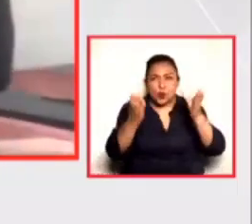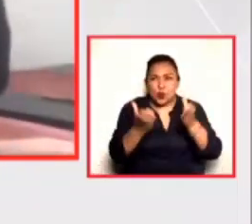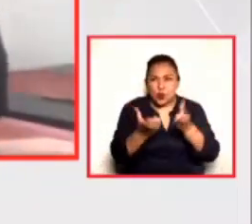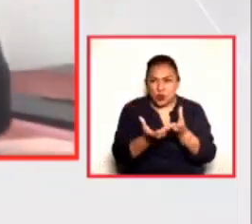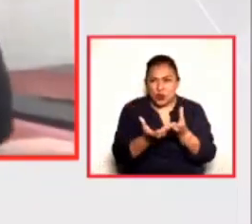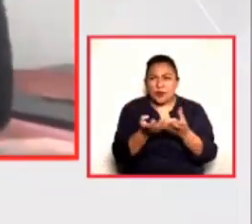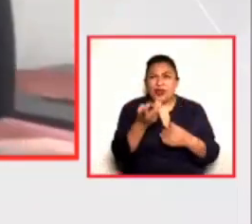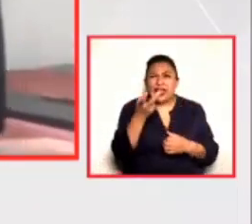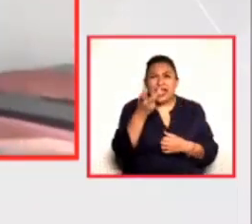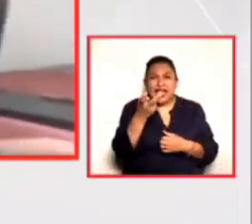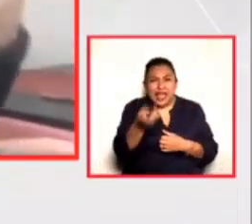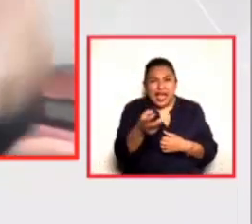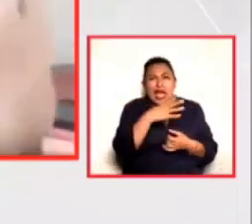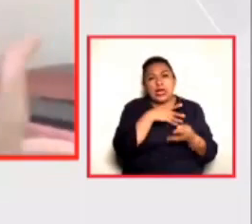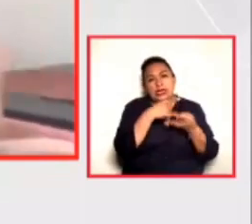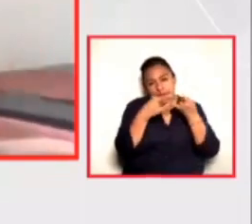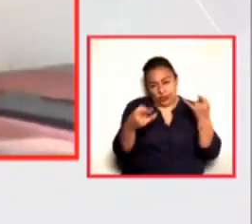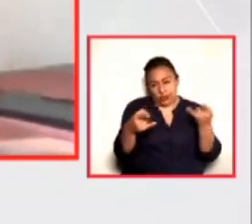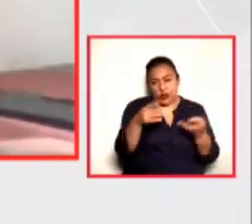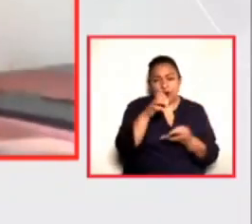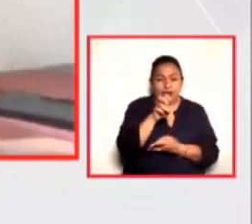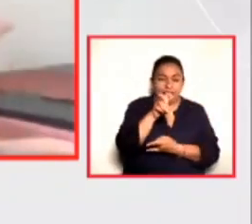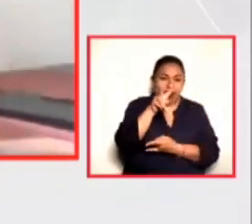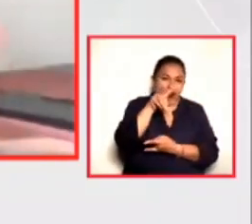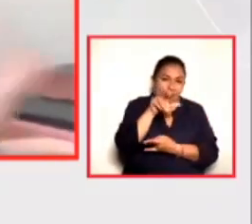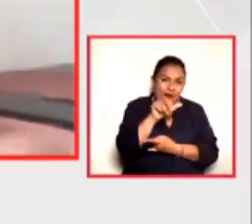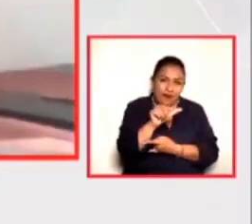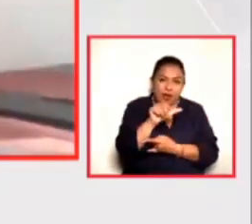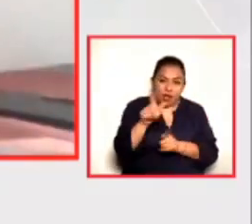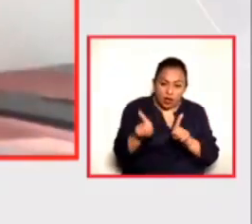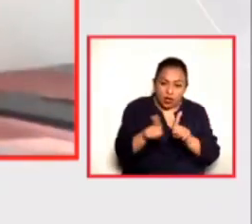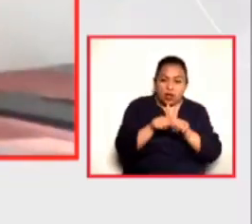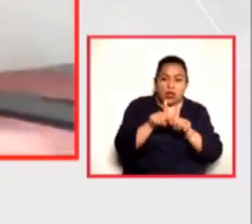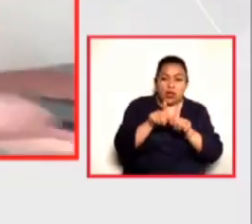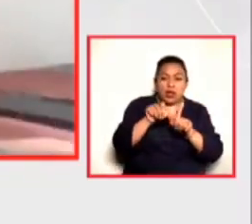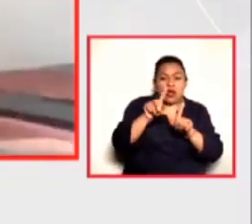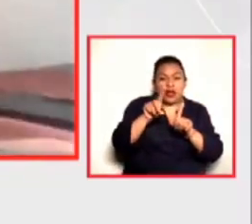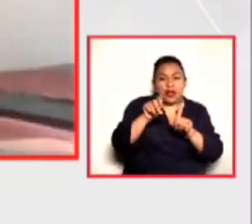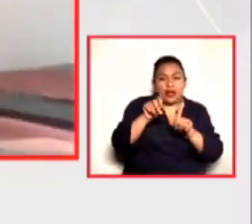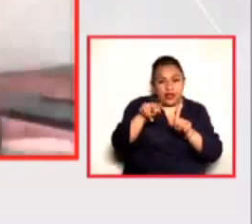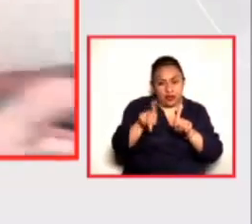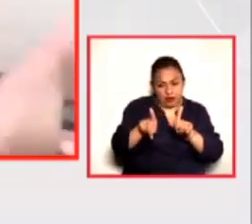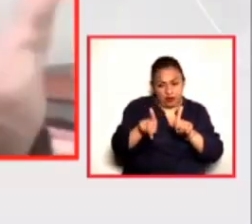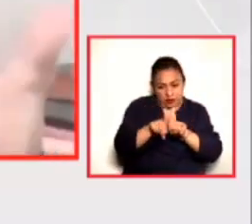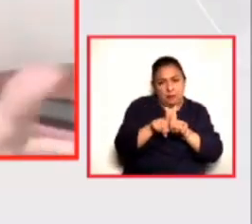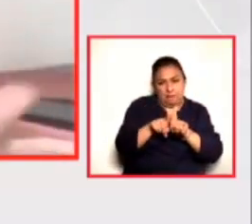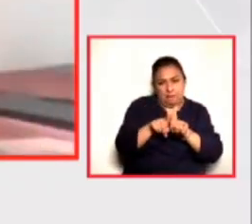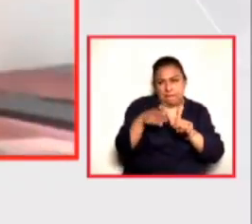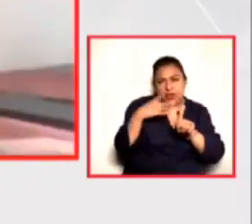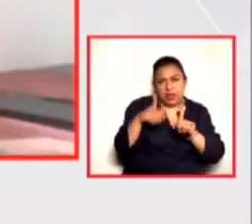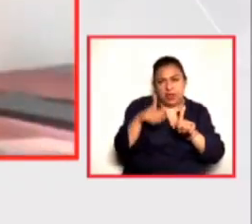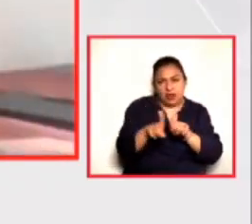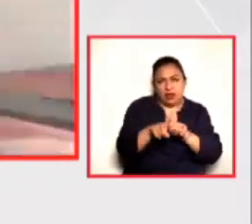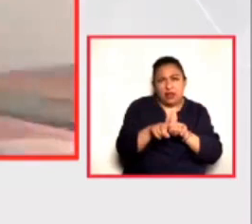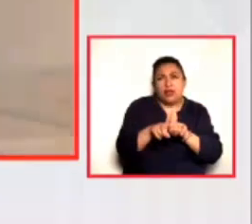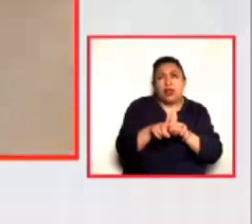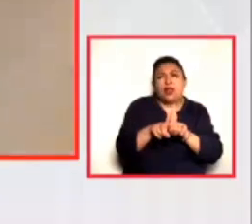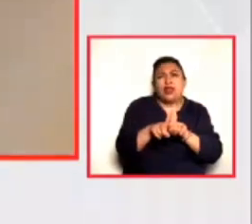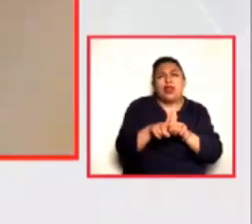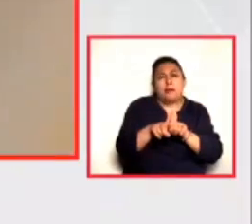se desencadena la historia de Eva, acompañada de Adán, bien acompañada de Adán en un principio, después muy mal acompañada de Adán,